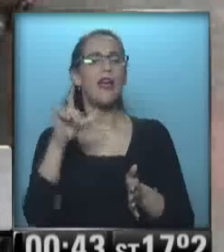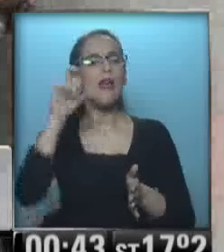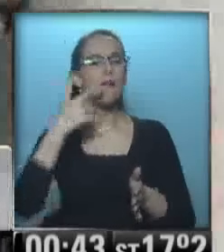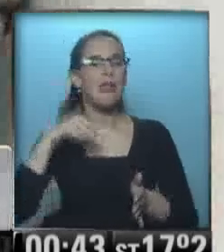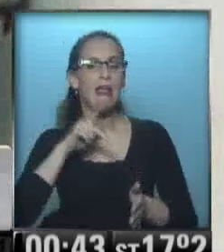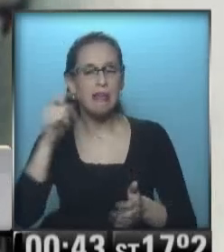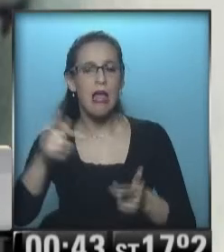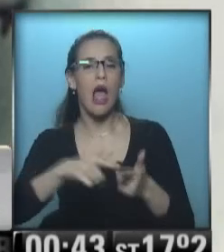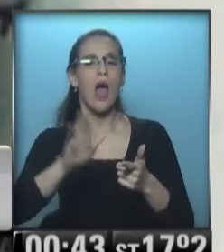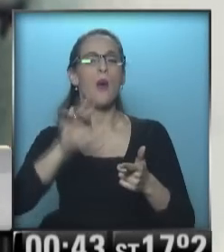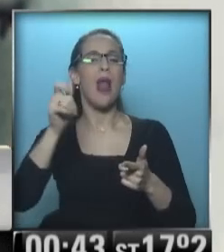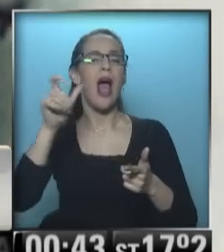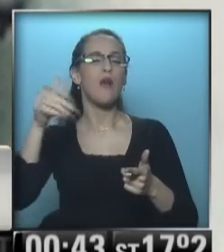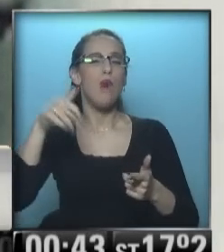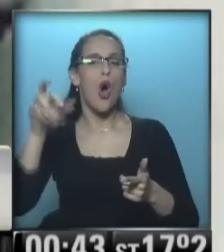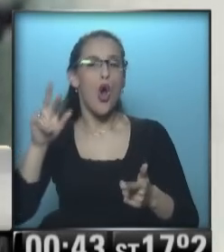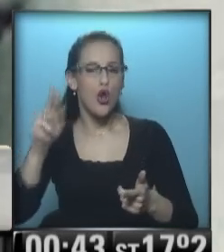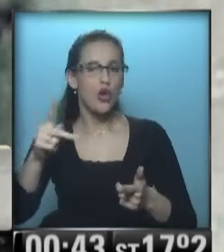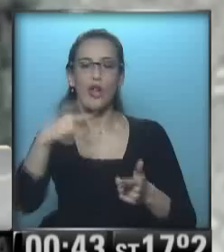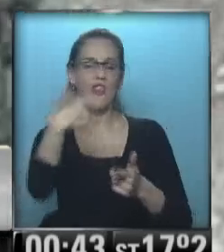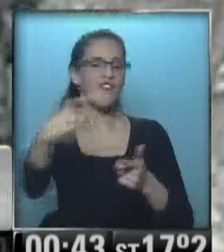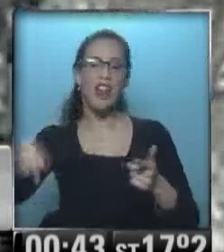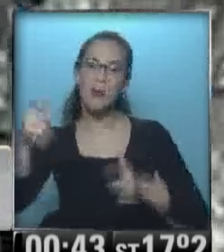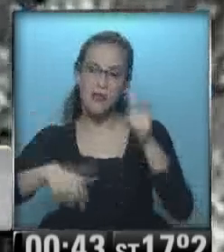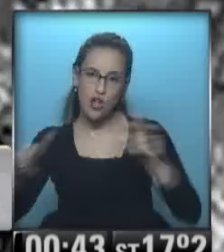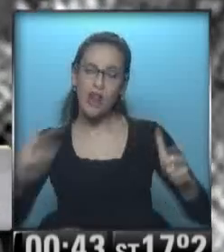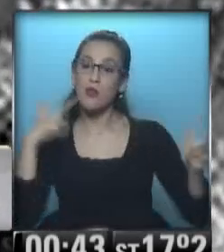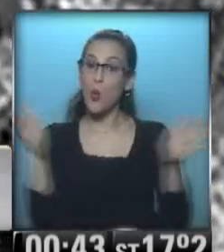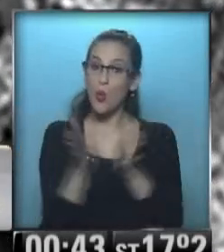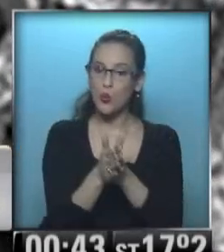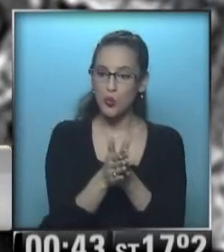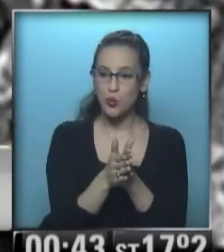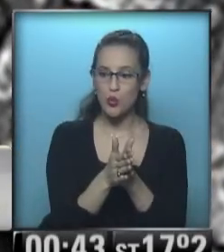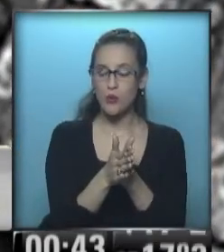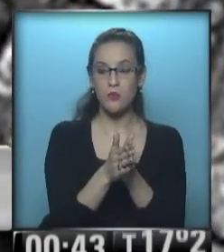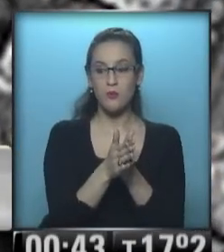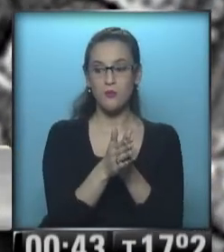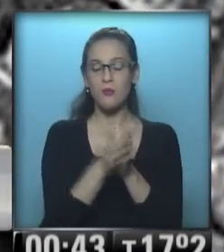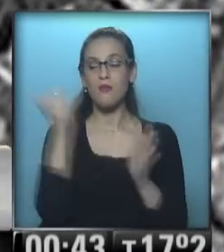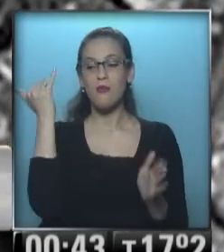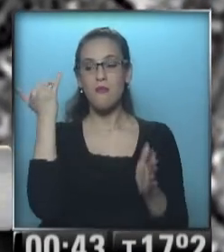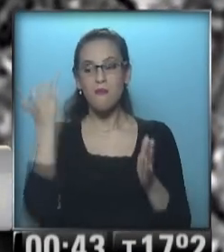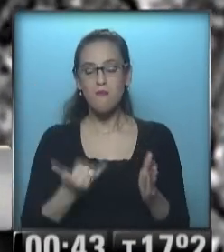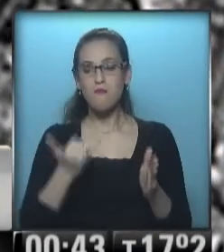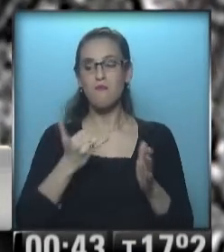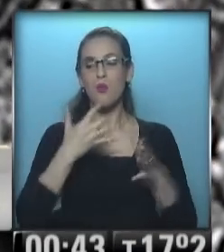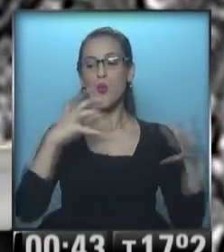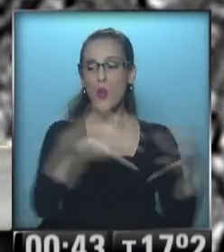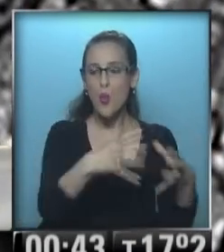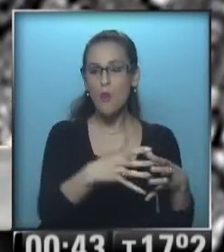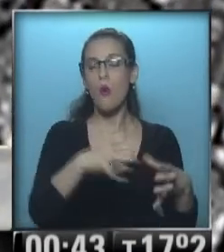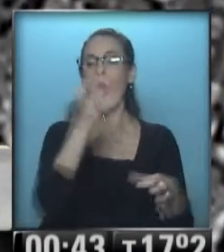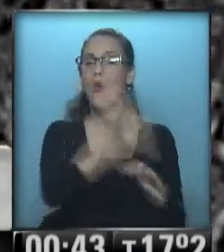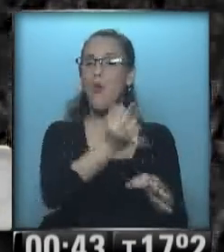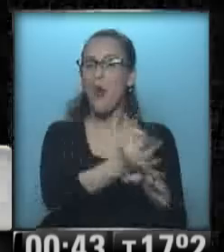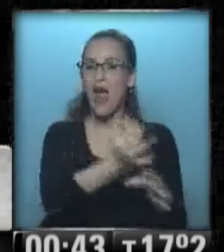o Ritchie Blackmore de Deep Purple. Saltó inmediatamente a formar bandas en la escuela secundaria, hasta